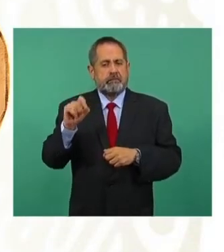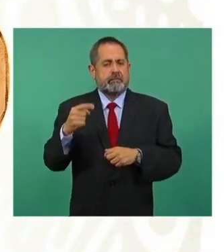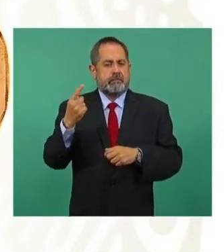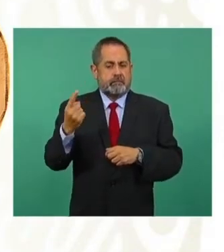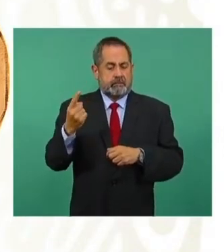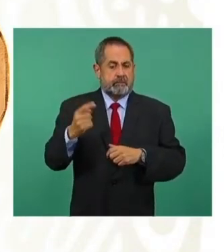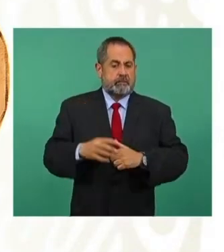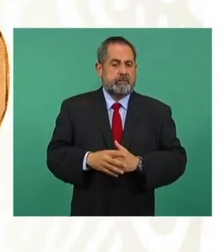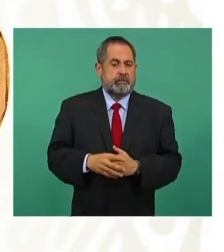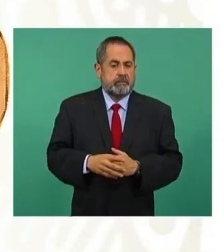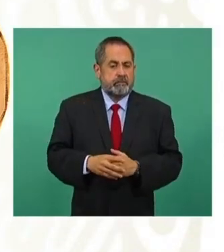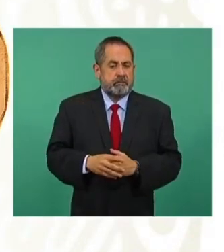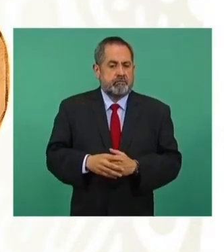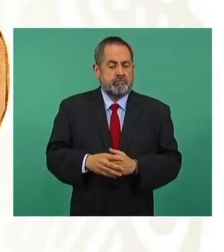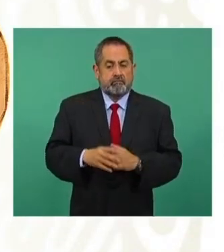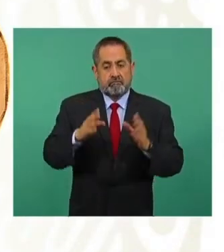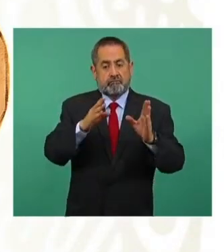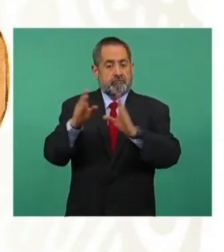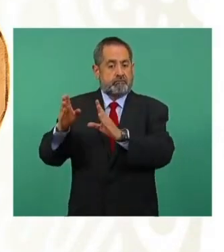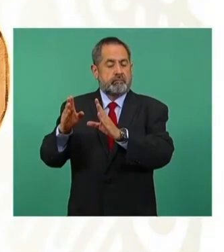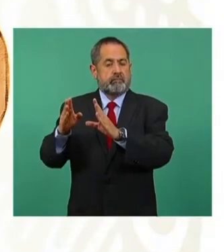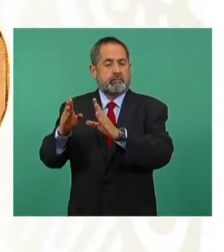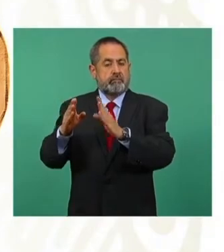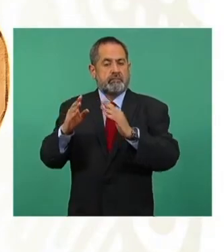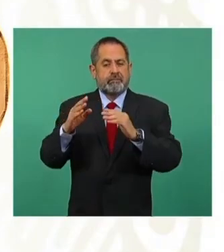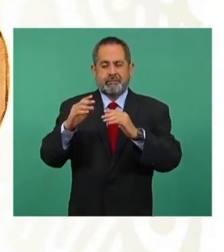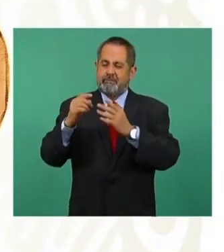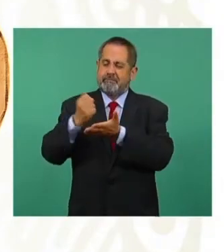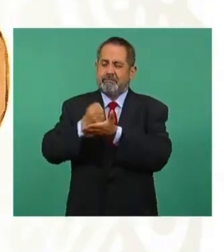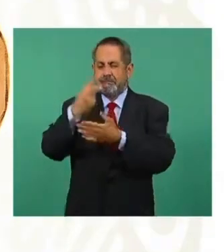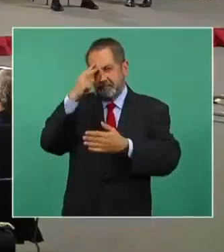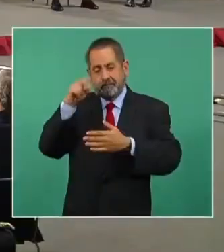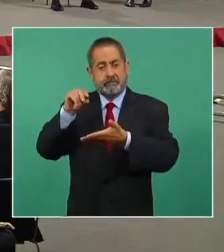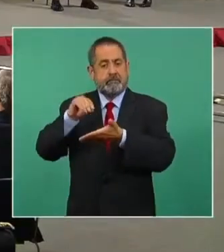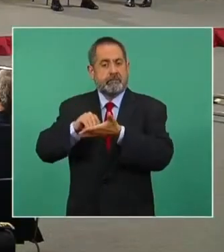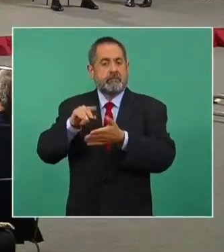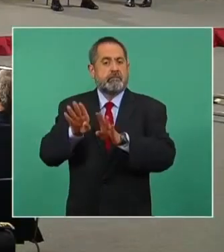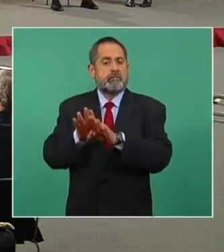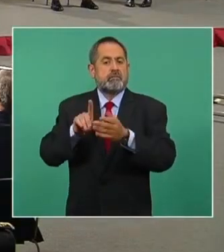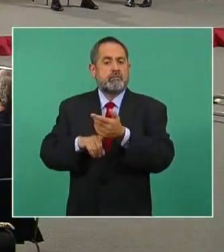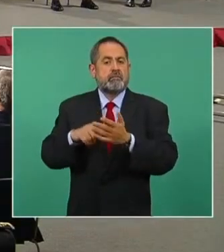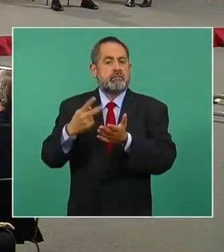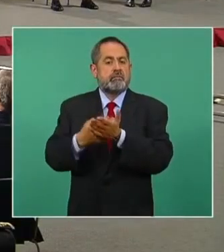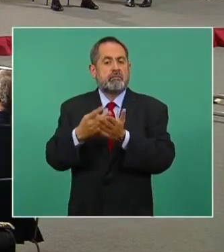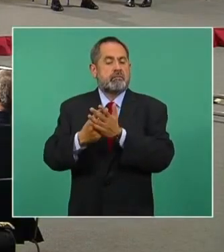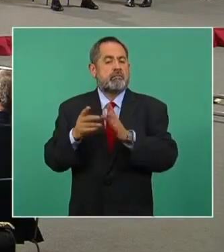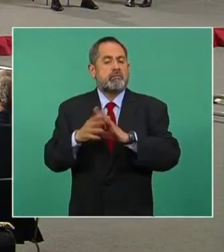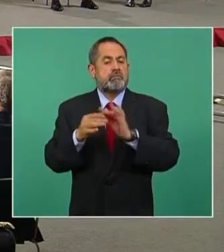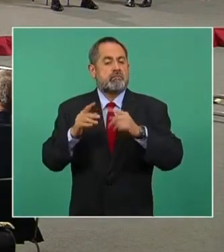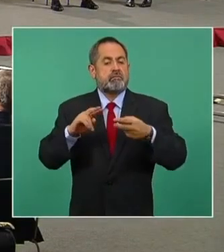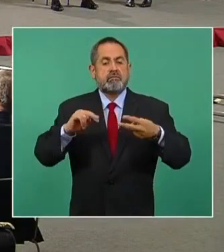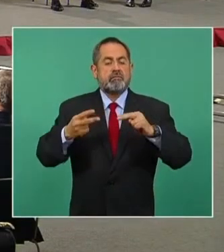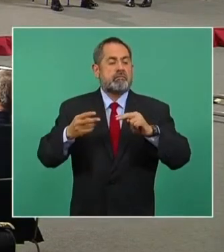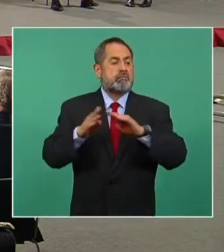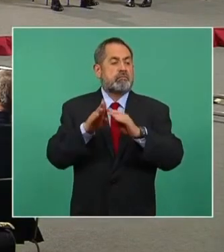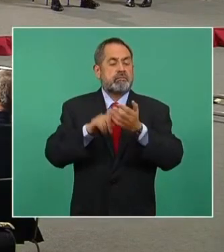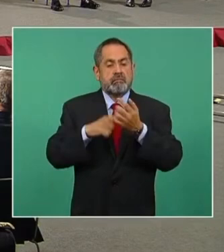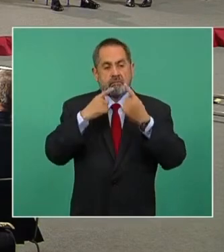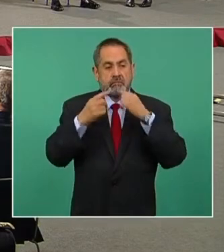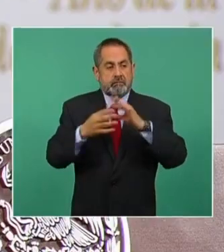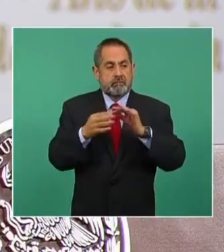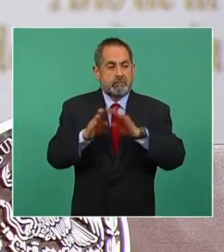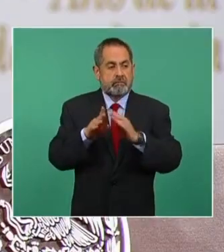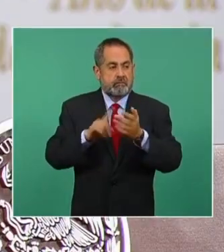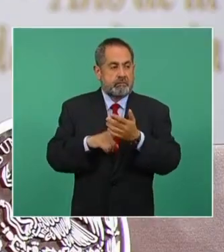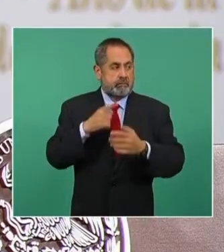2021. A la izquierda, la seca de la Casa de la Moneda. Y respecto a la moneda de plata, el reverso de la moneda ostenta en su